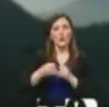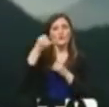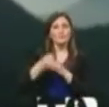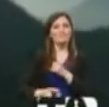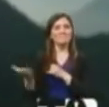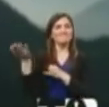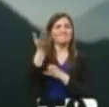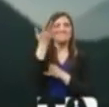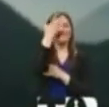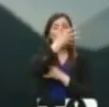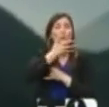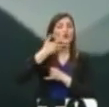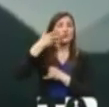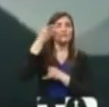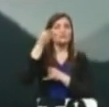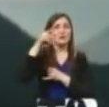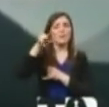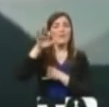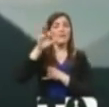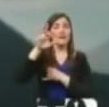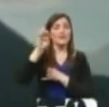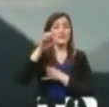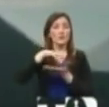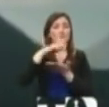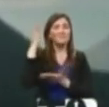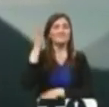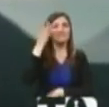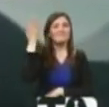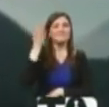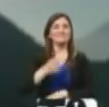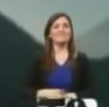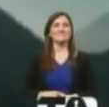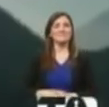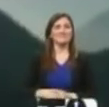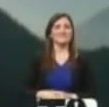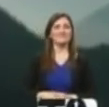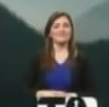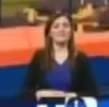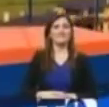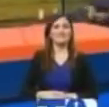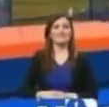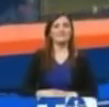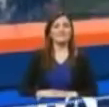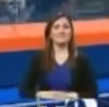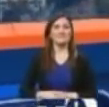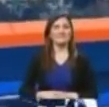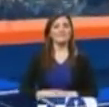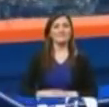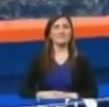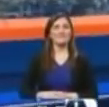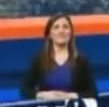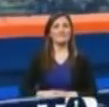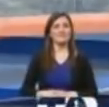Finalizamos mostrándoles esta hermosa imagen de Patate en la provincia de Tungurahua. Fernanda Ceballos, 24 horas.